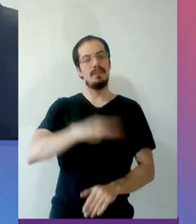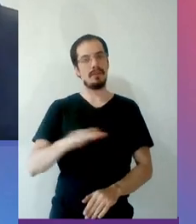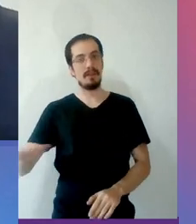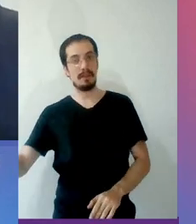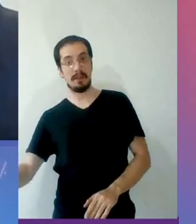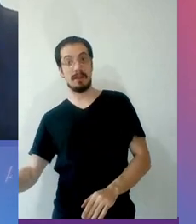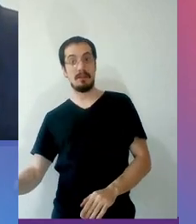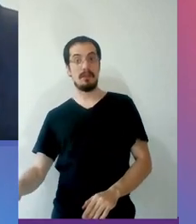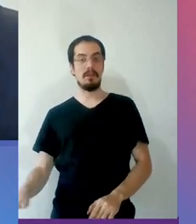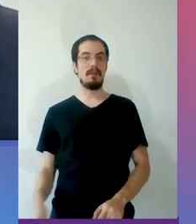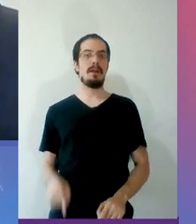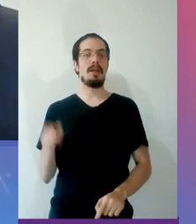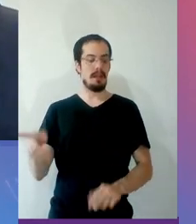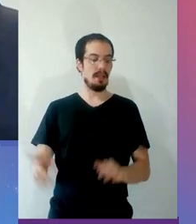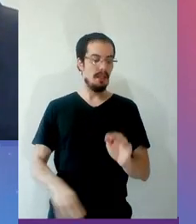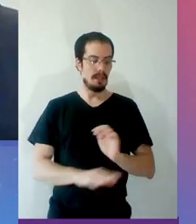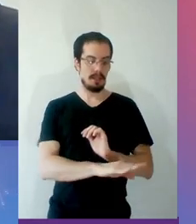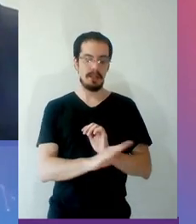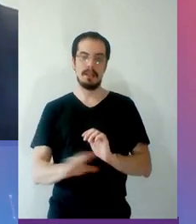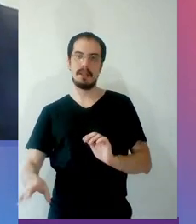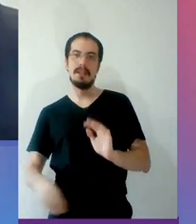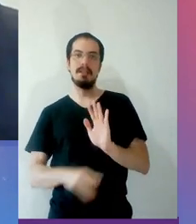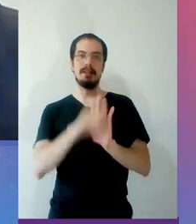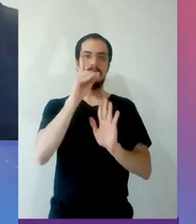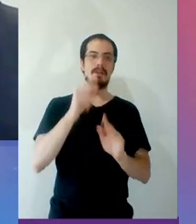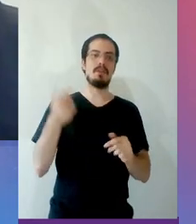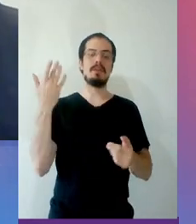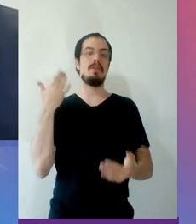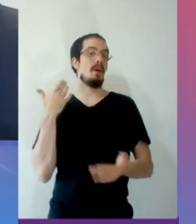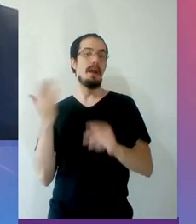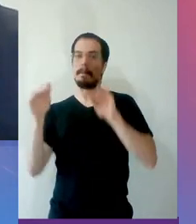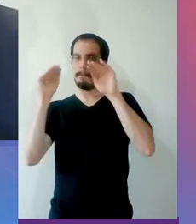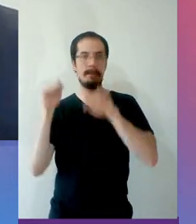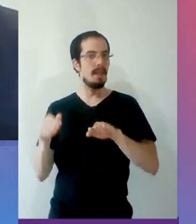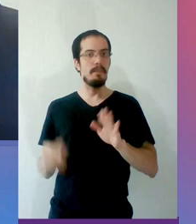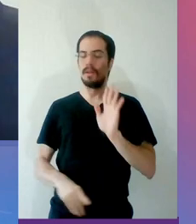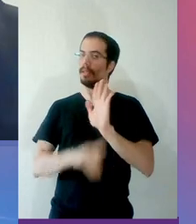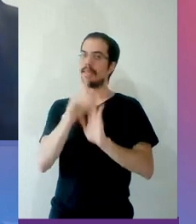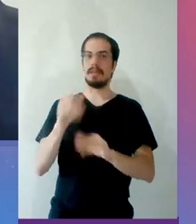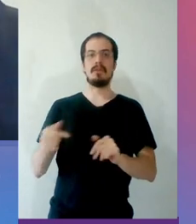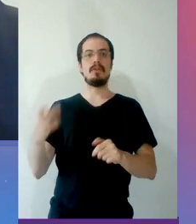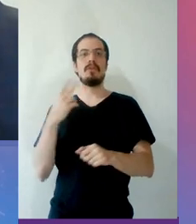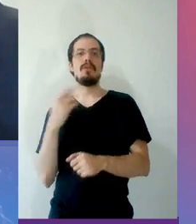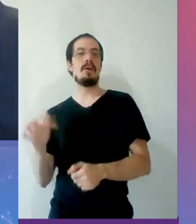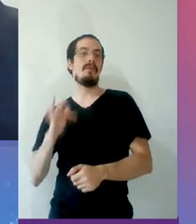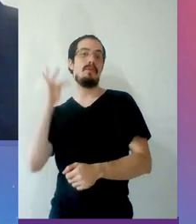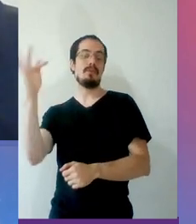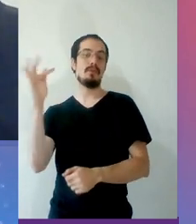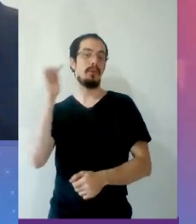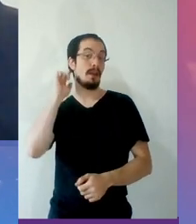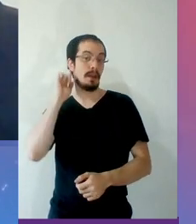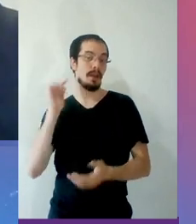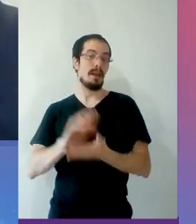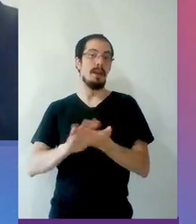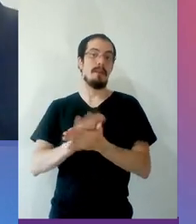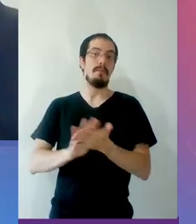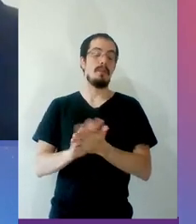el desarrollo de un adulto mayor en un futuro. O sea, cómo nosotros desde el día uno o desde